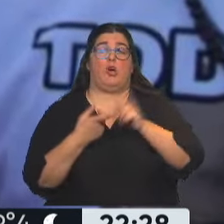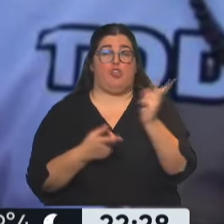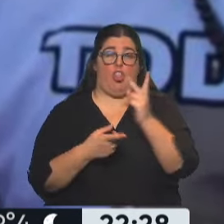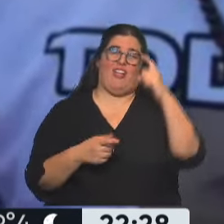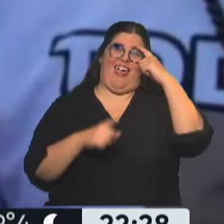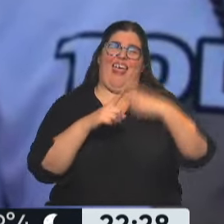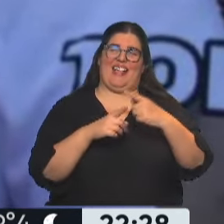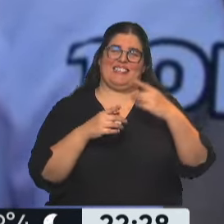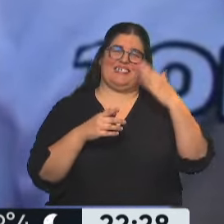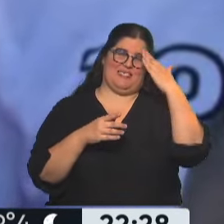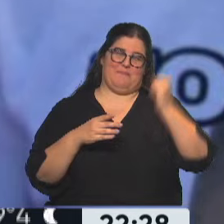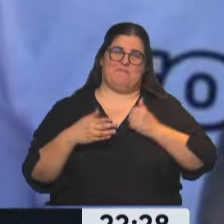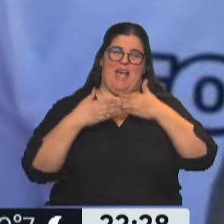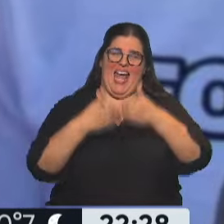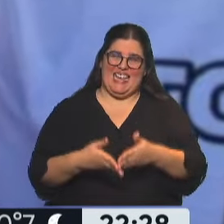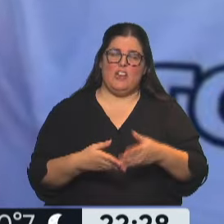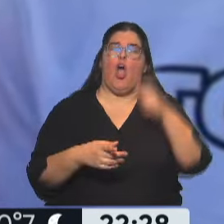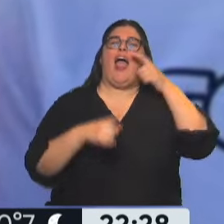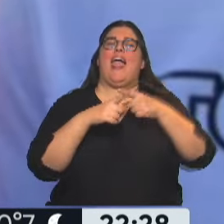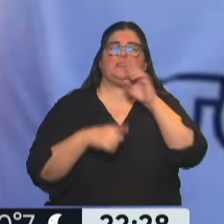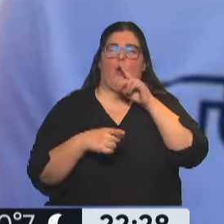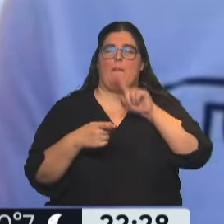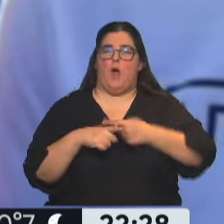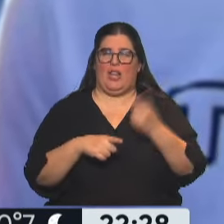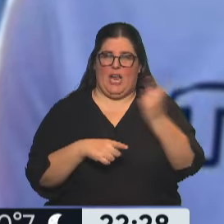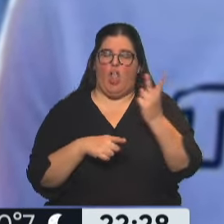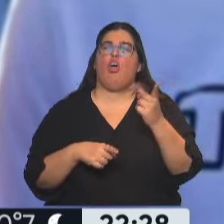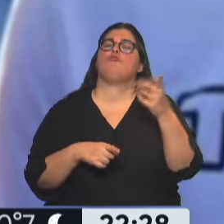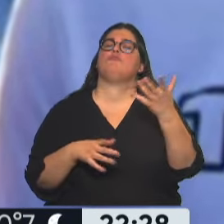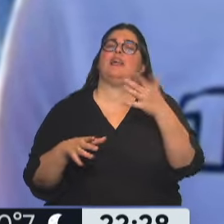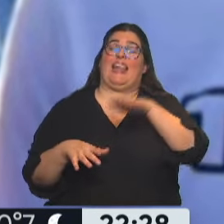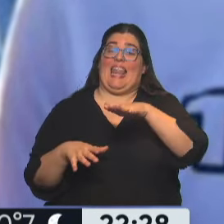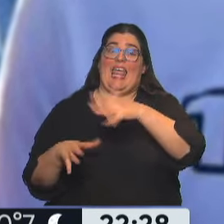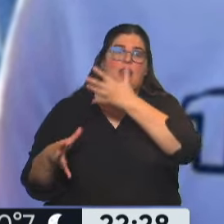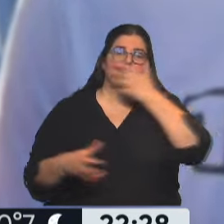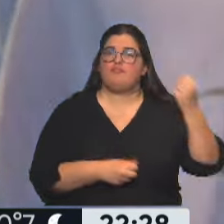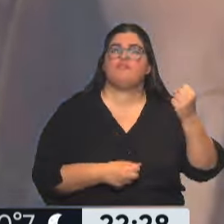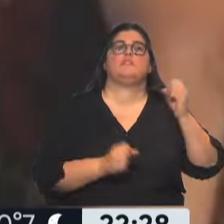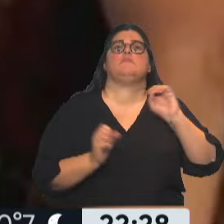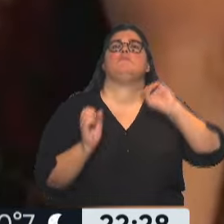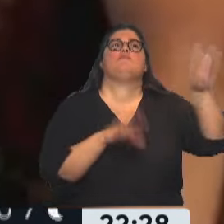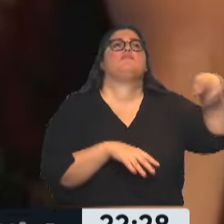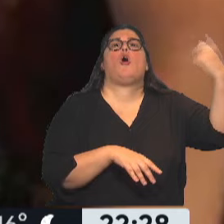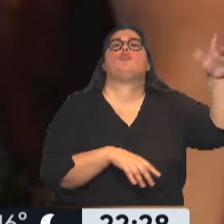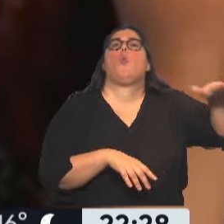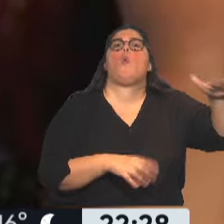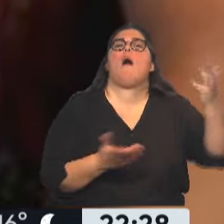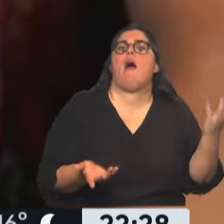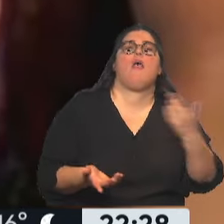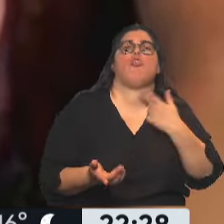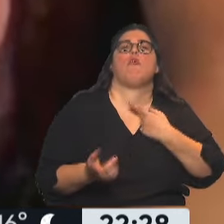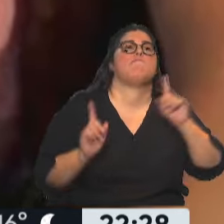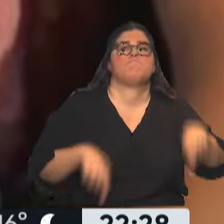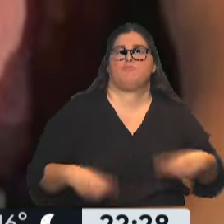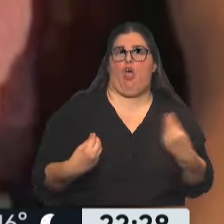y ella ex funcionaria, captaron al menor y lo trasladaron a un destino desconocido con fines de explotación. Sobre